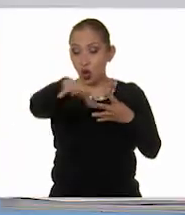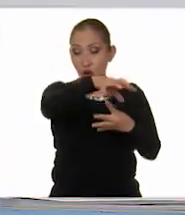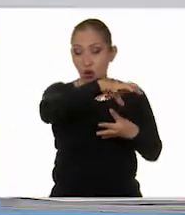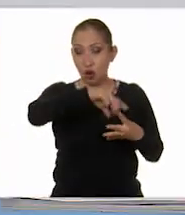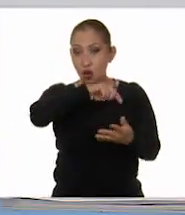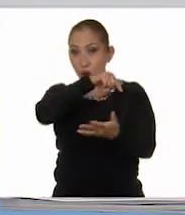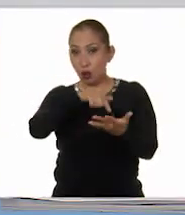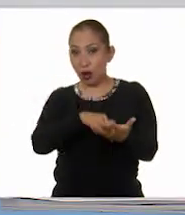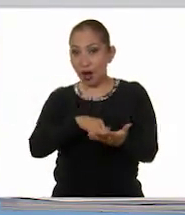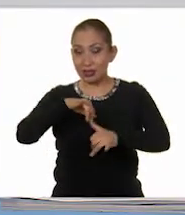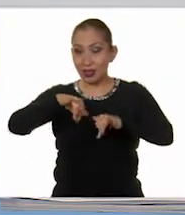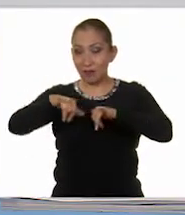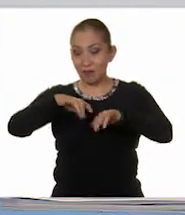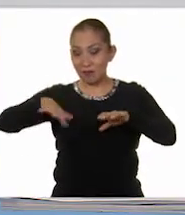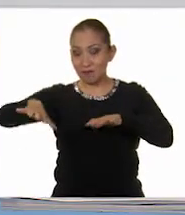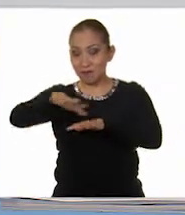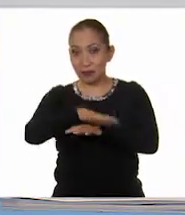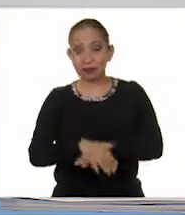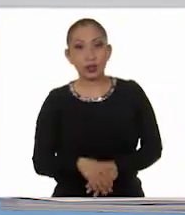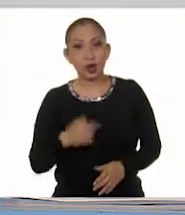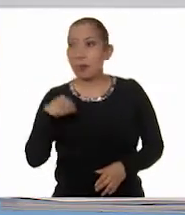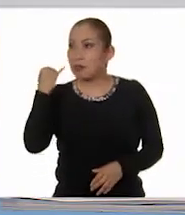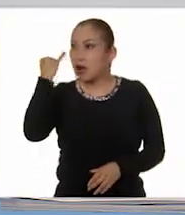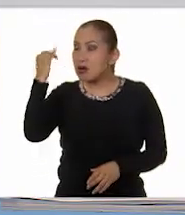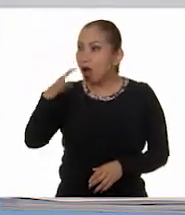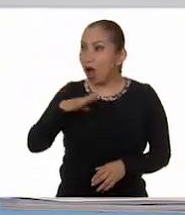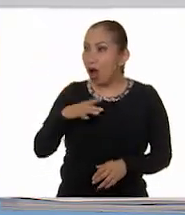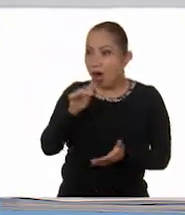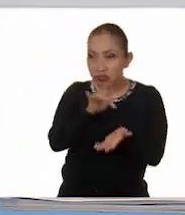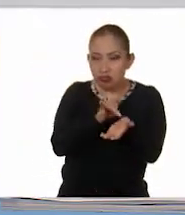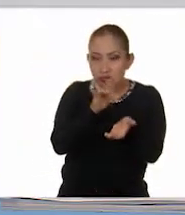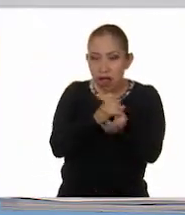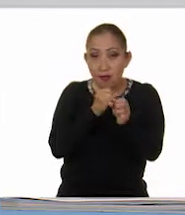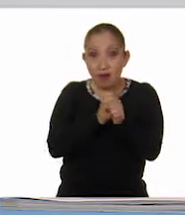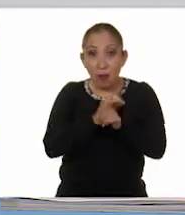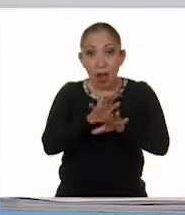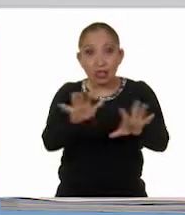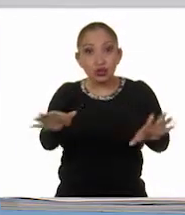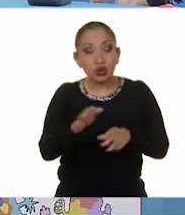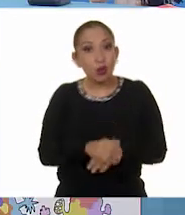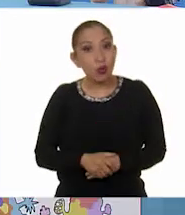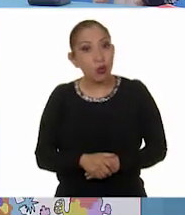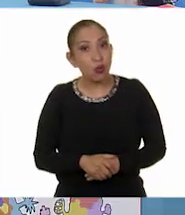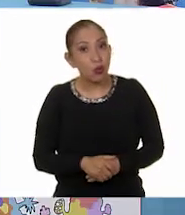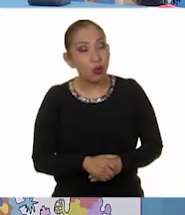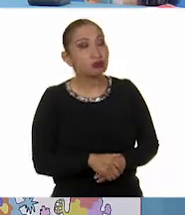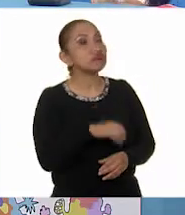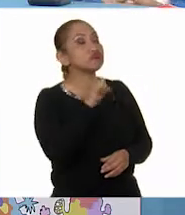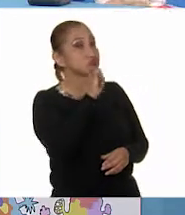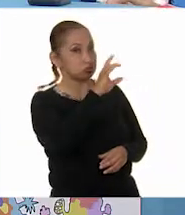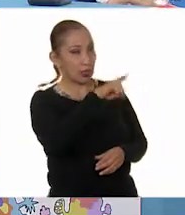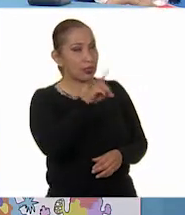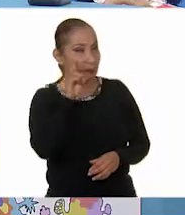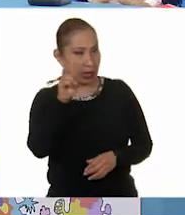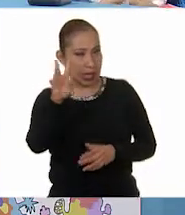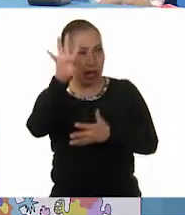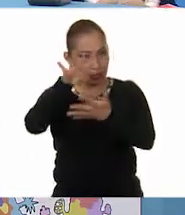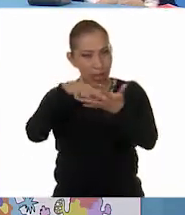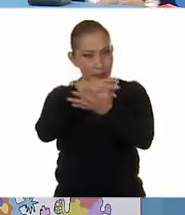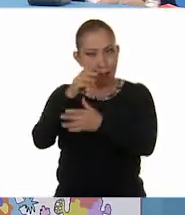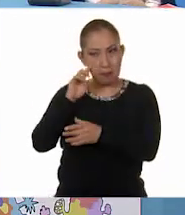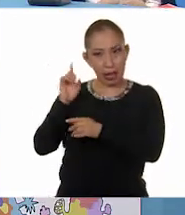geográficas. No me hubiera imaginado que ya se recolectó y organizó ese tipo de datos. Así es, observemos la tabla